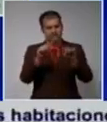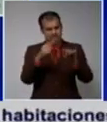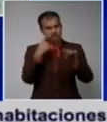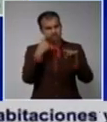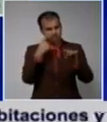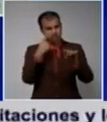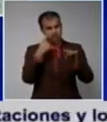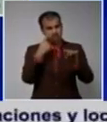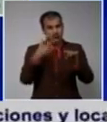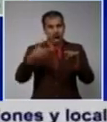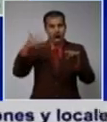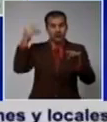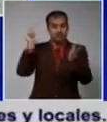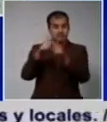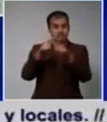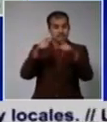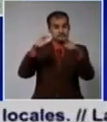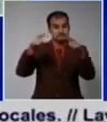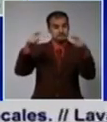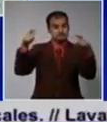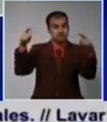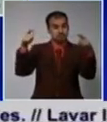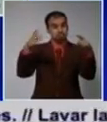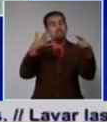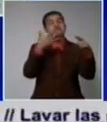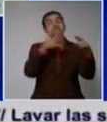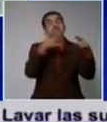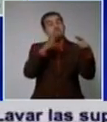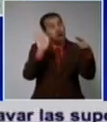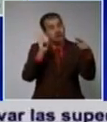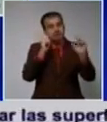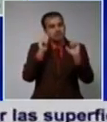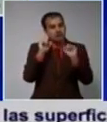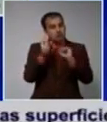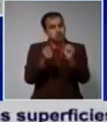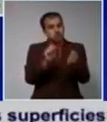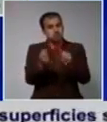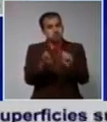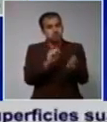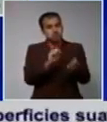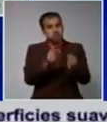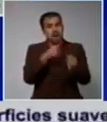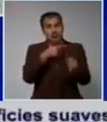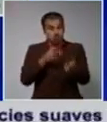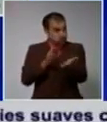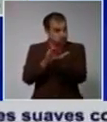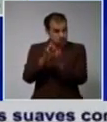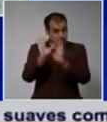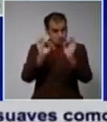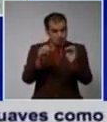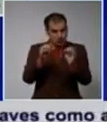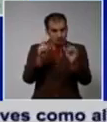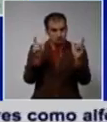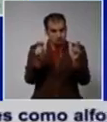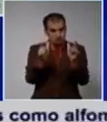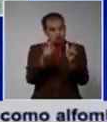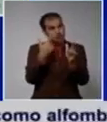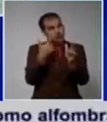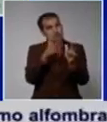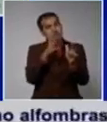un incremento y se mantiene estas cifras bajas, va controlando la